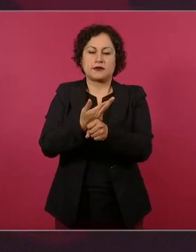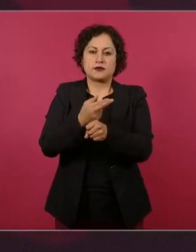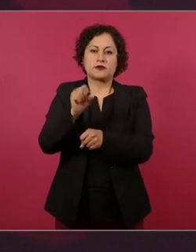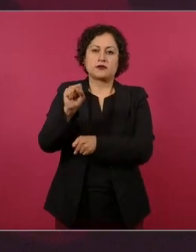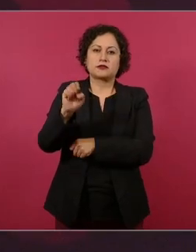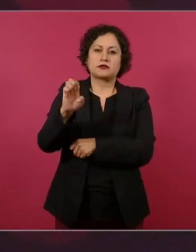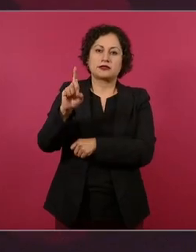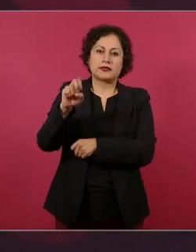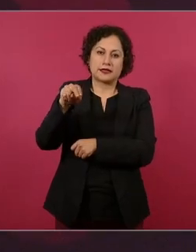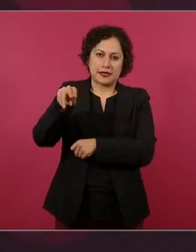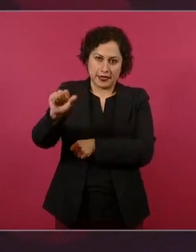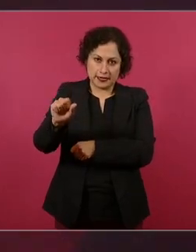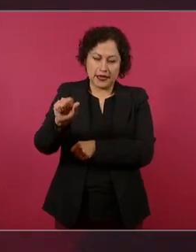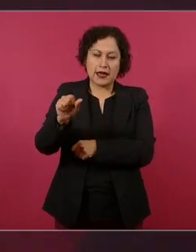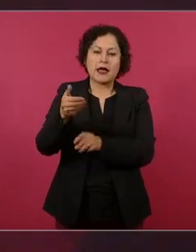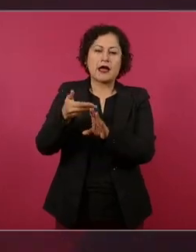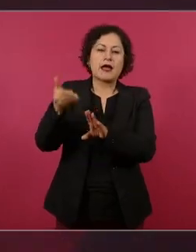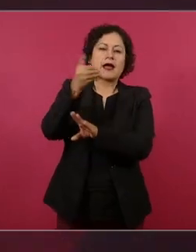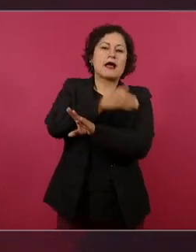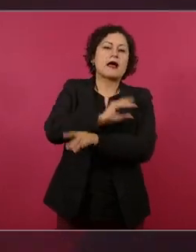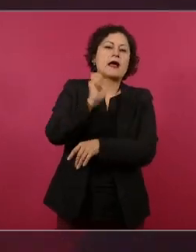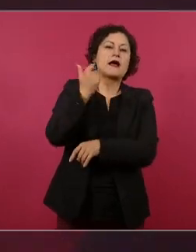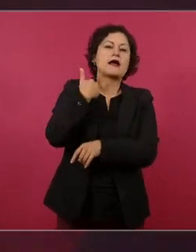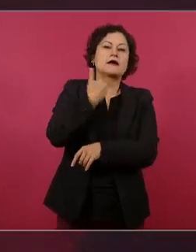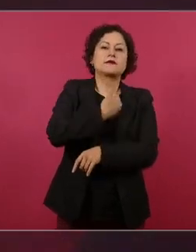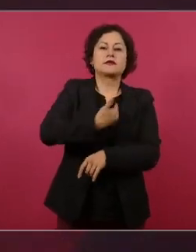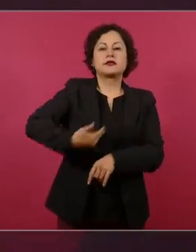con Díaz Ordaz, cuando